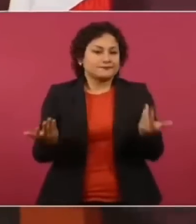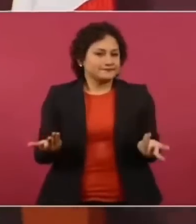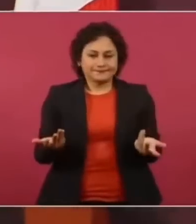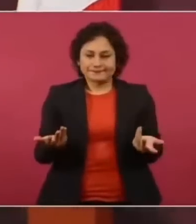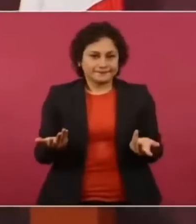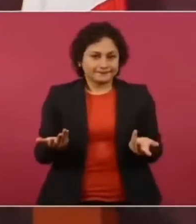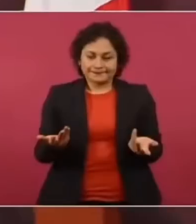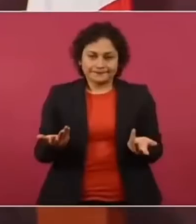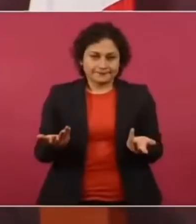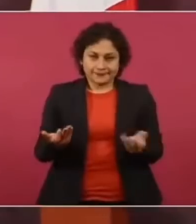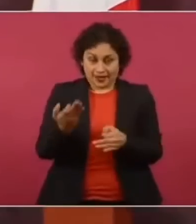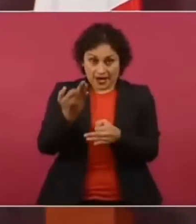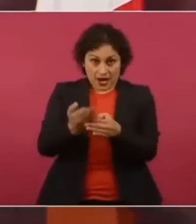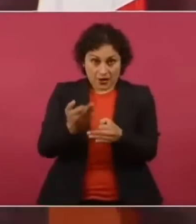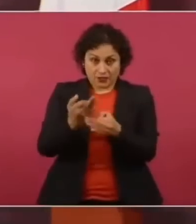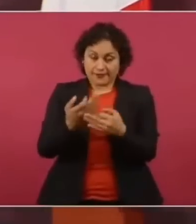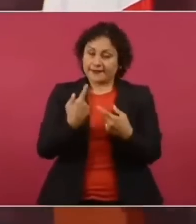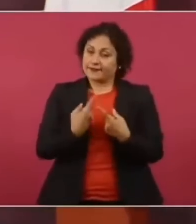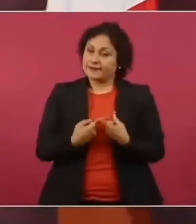ahora